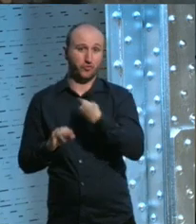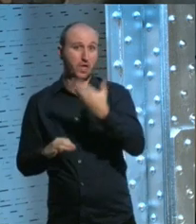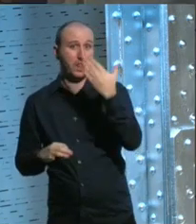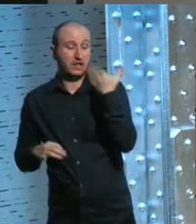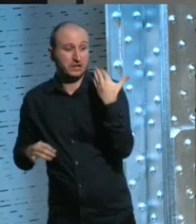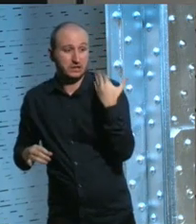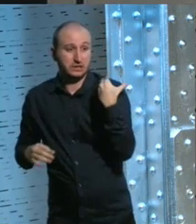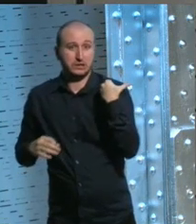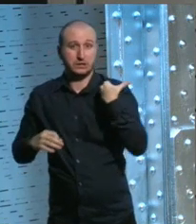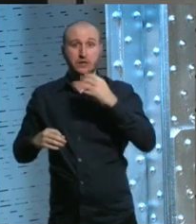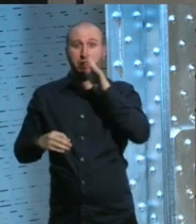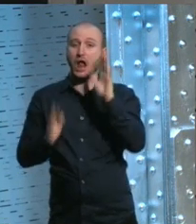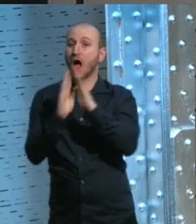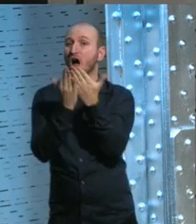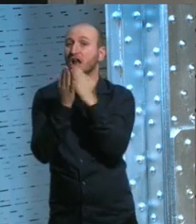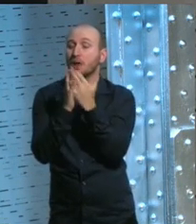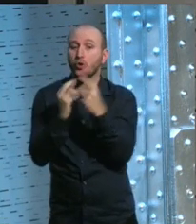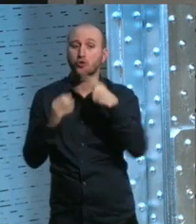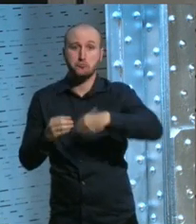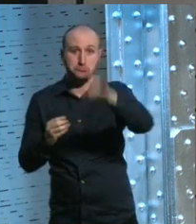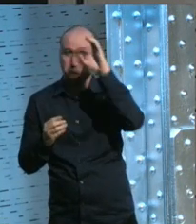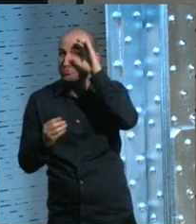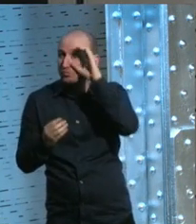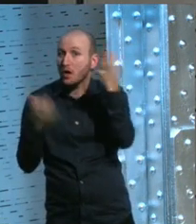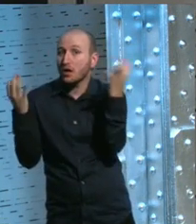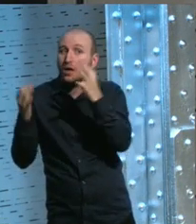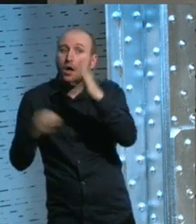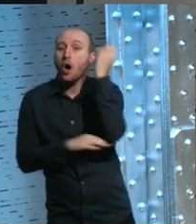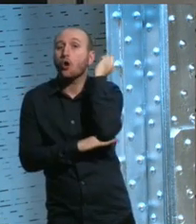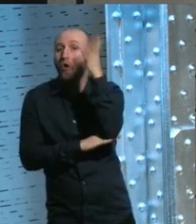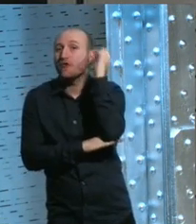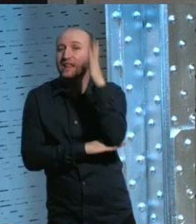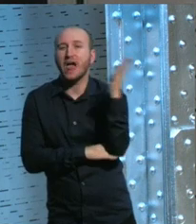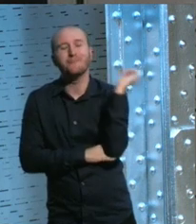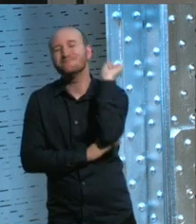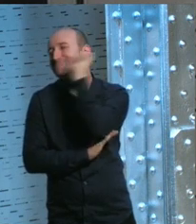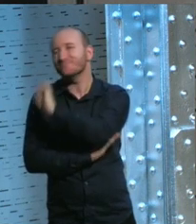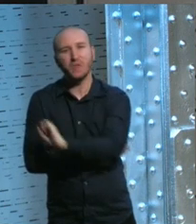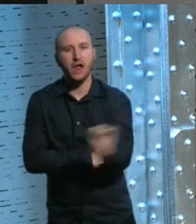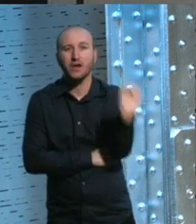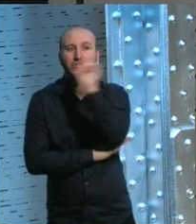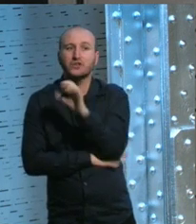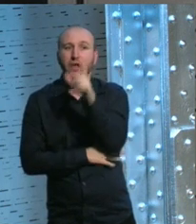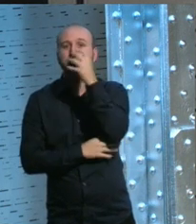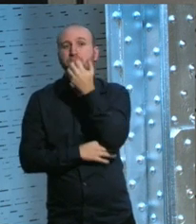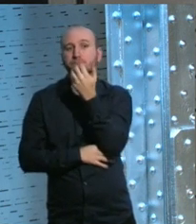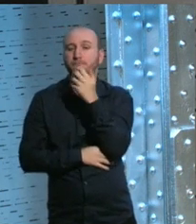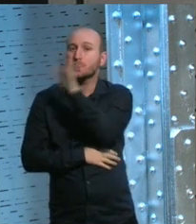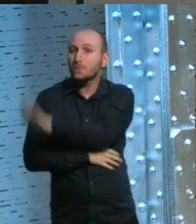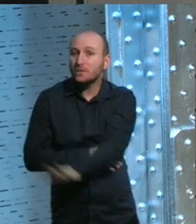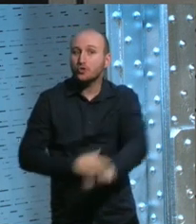la preparación del libro una conferencia fabulosa en TED de un indio cuyo